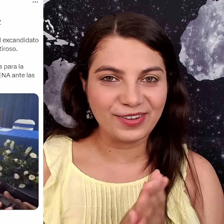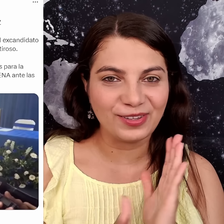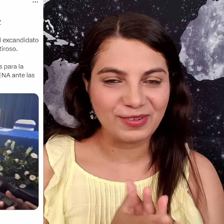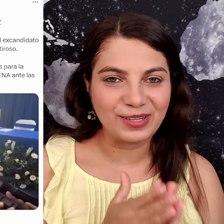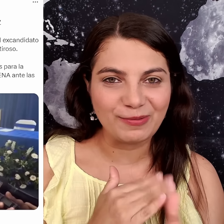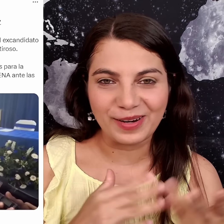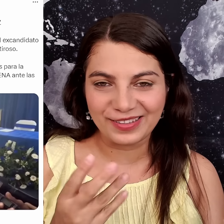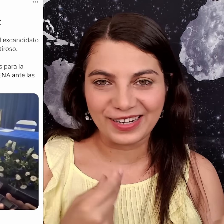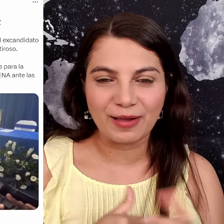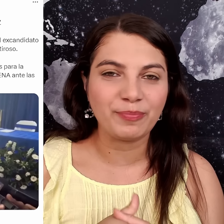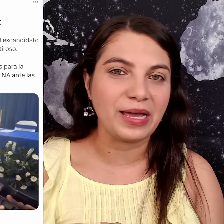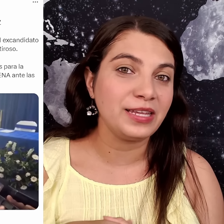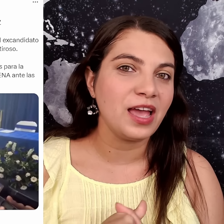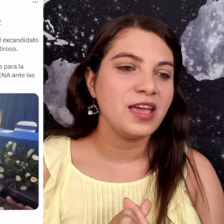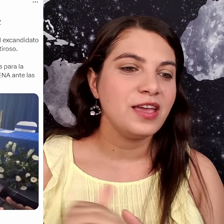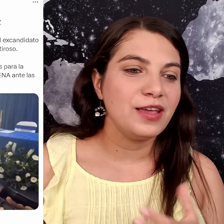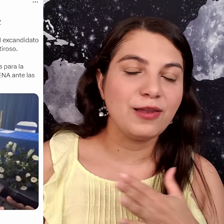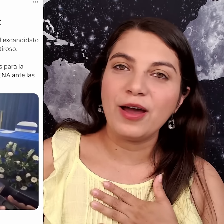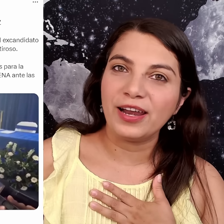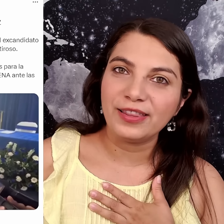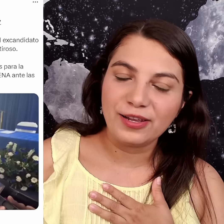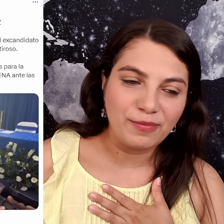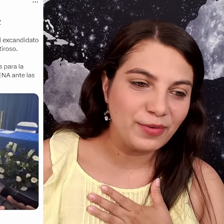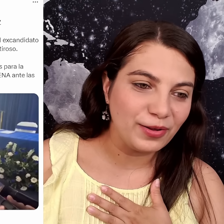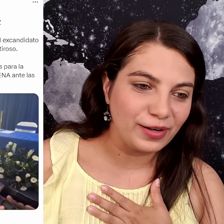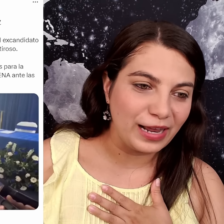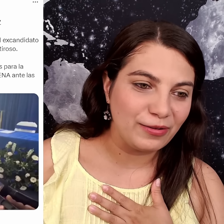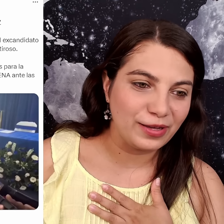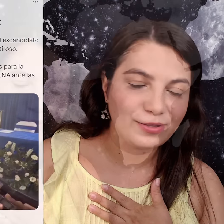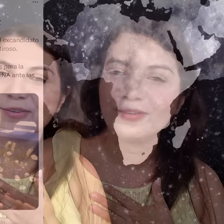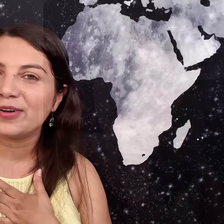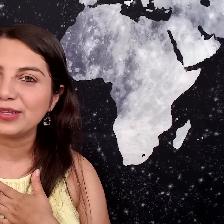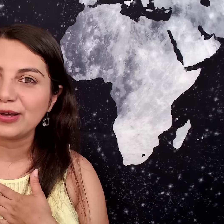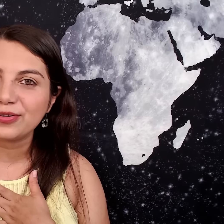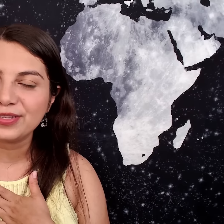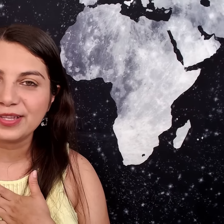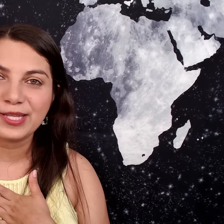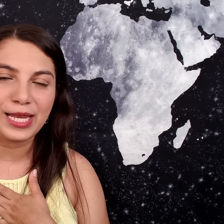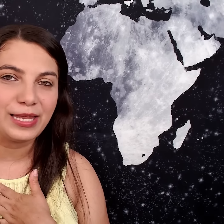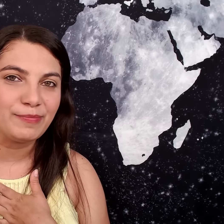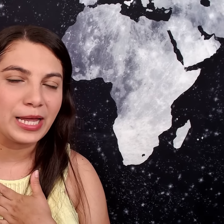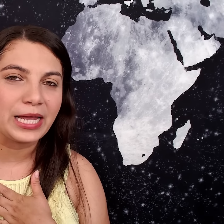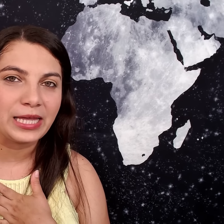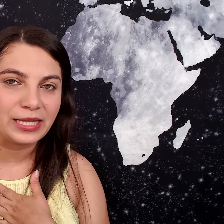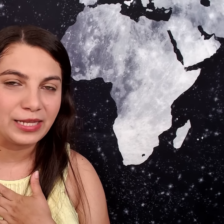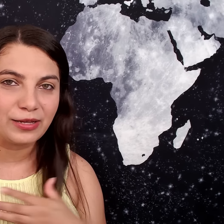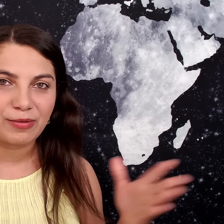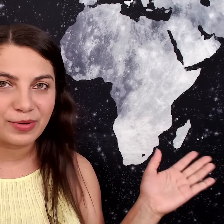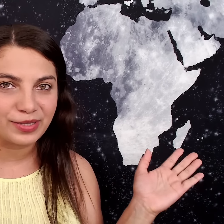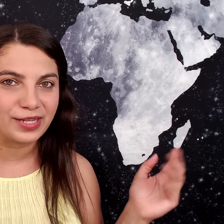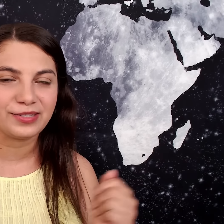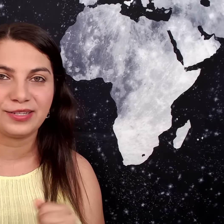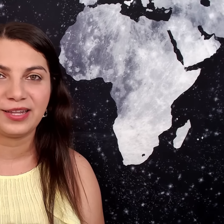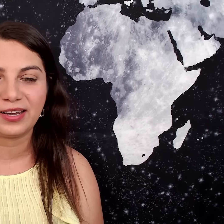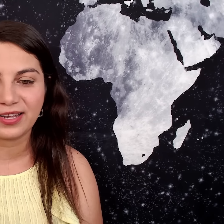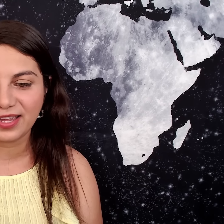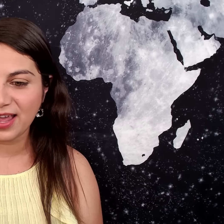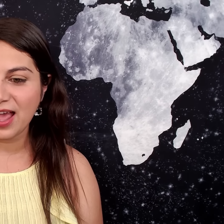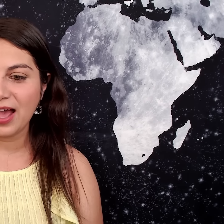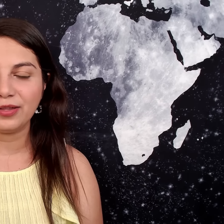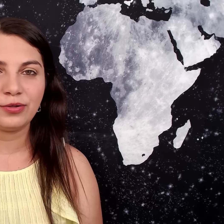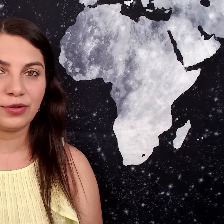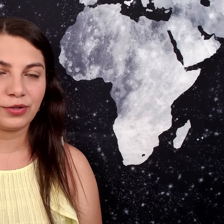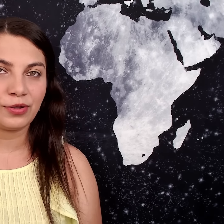millones tengo, todo esto para hacer campaña. Y los areneros muy honrados que son con esa conciencia limpia que tienen, como decía César